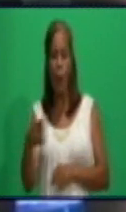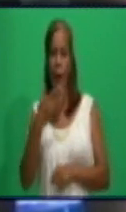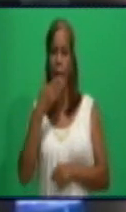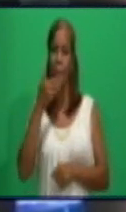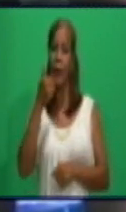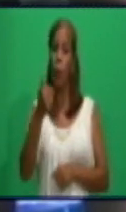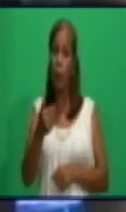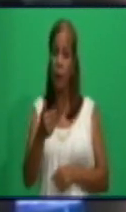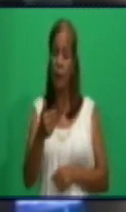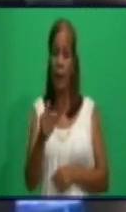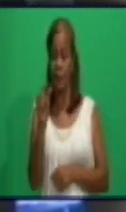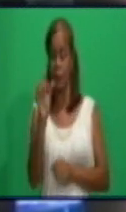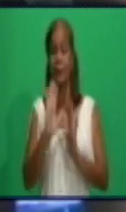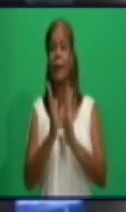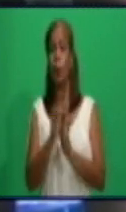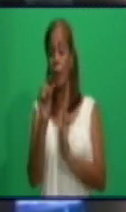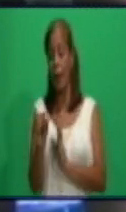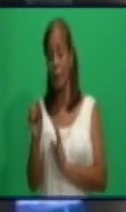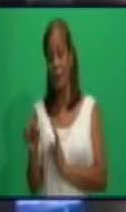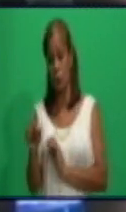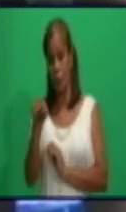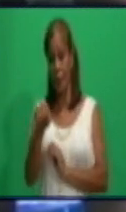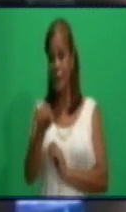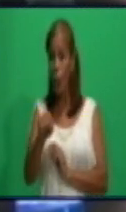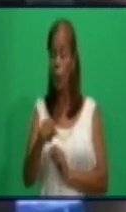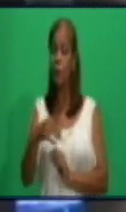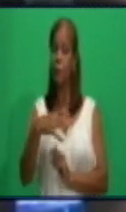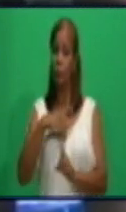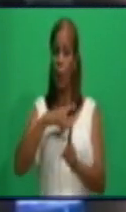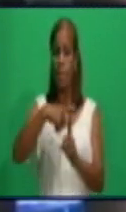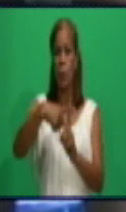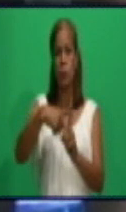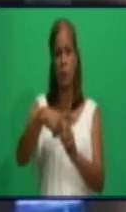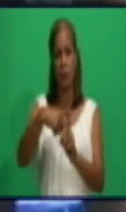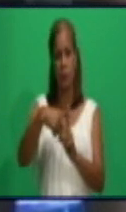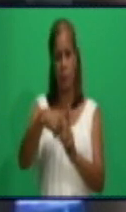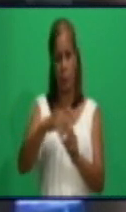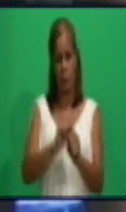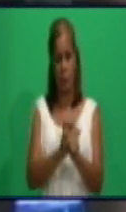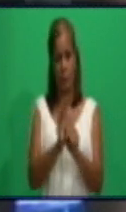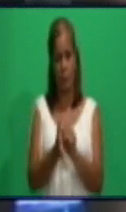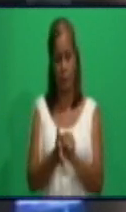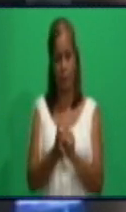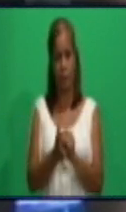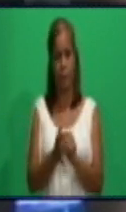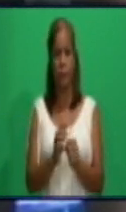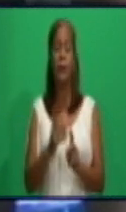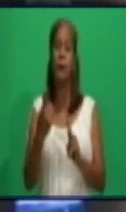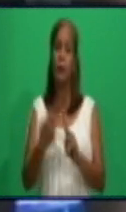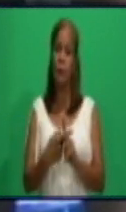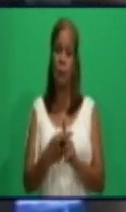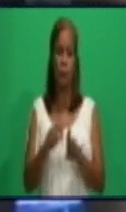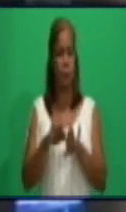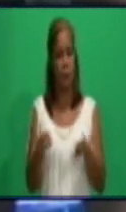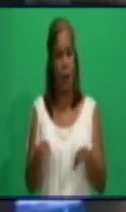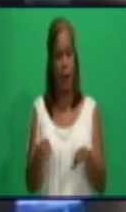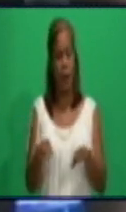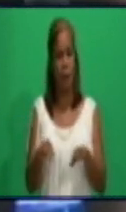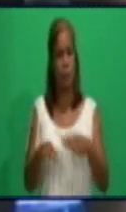inmediata de estas personas que hoy han dado positivo al SARS-CoV-2 y retornarlos a la vida